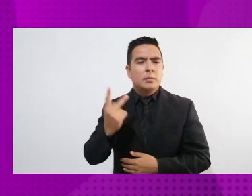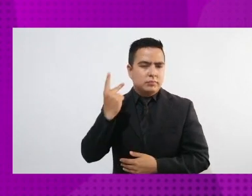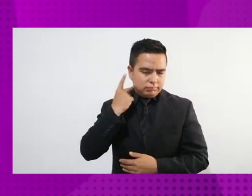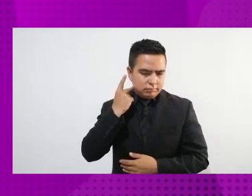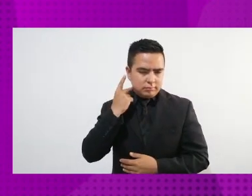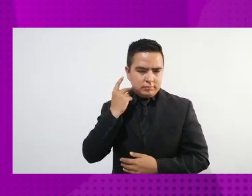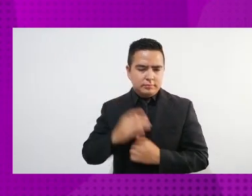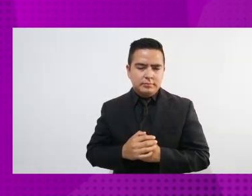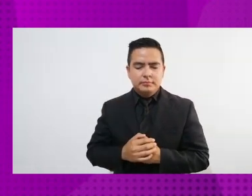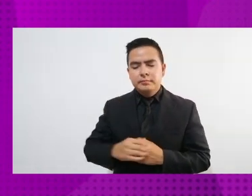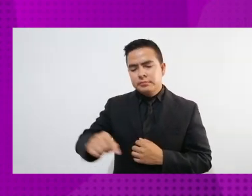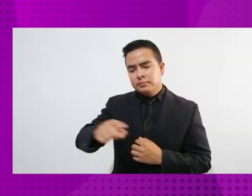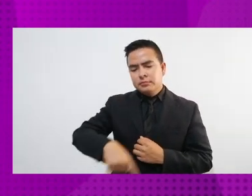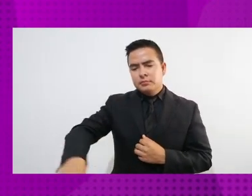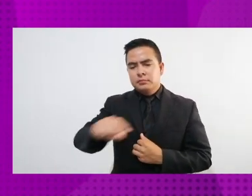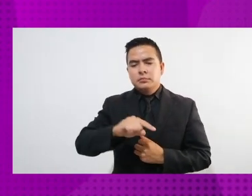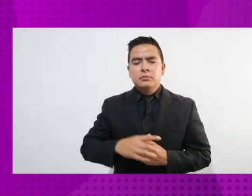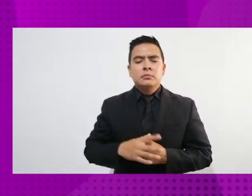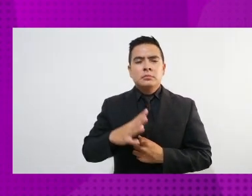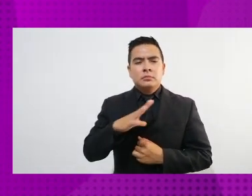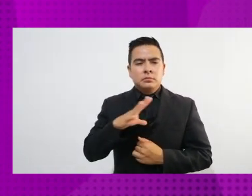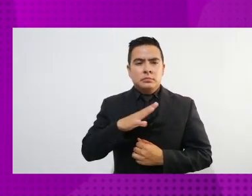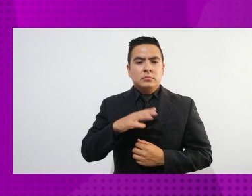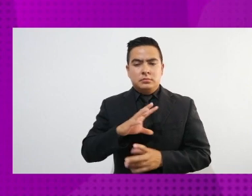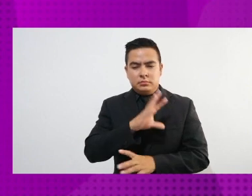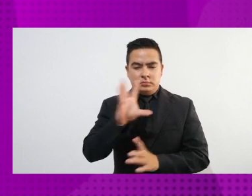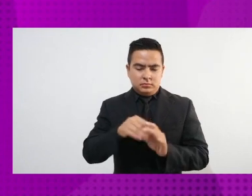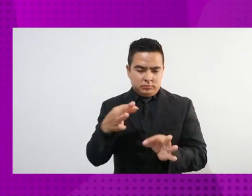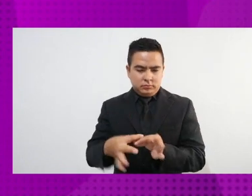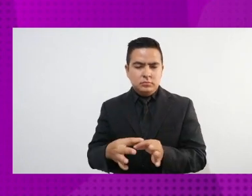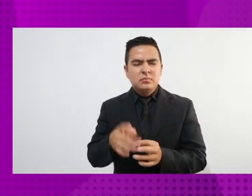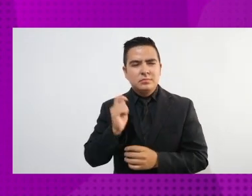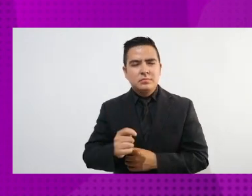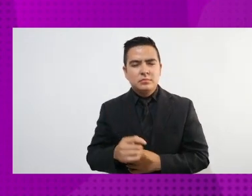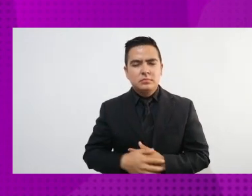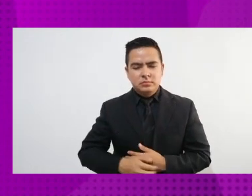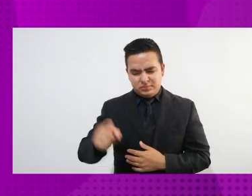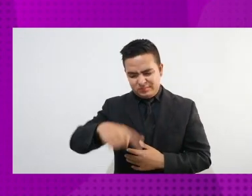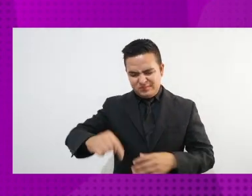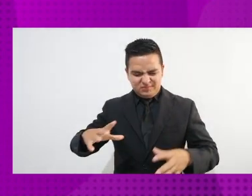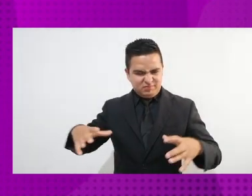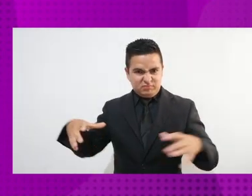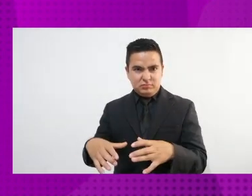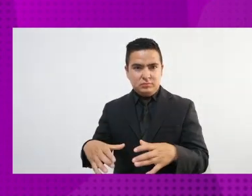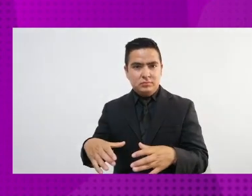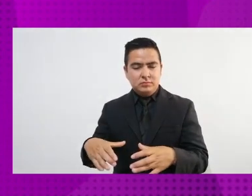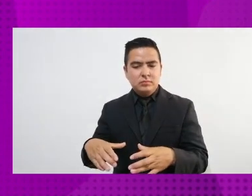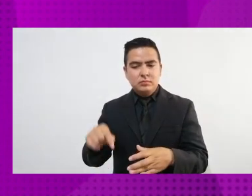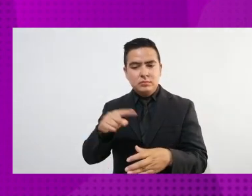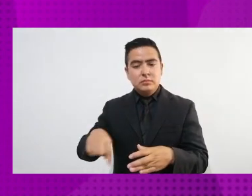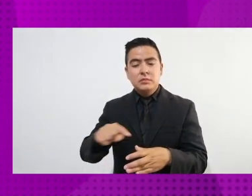es, y ahí coincide con muchos de los teóricos alrededor de esto, es que el Parlamento representa a través de esos